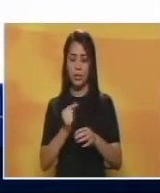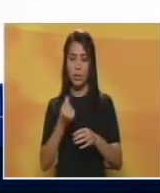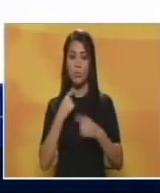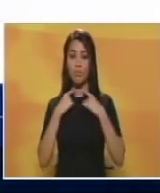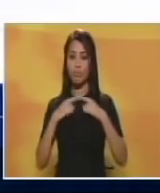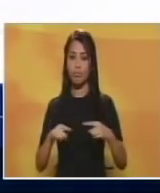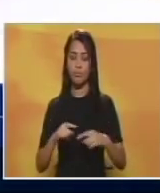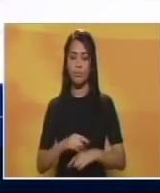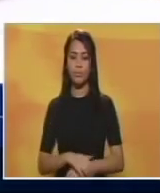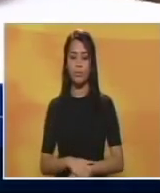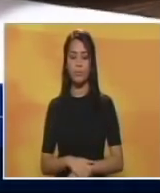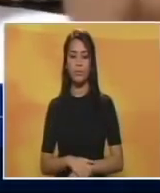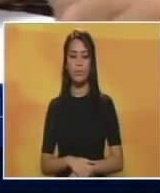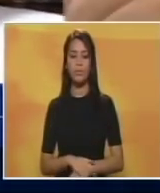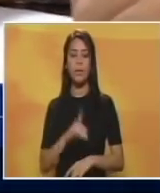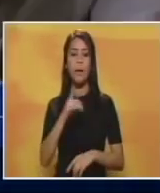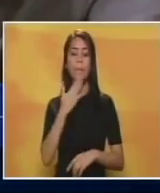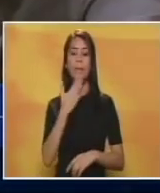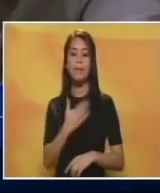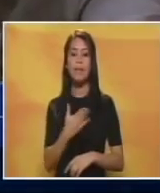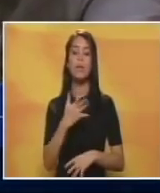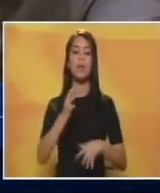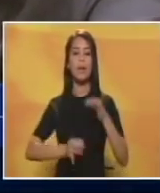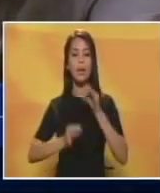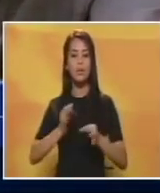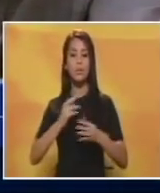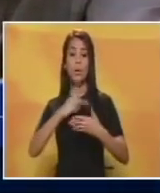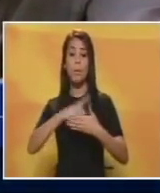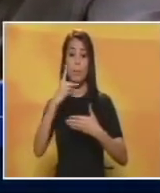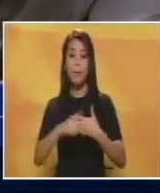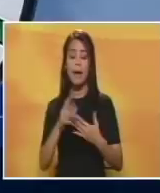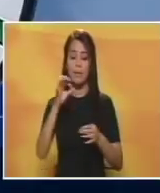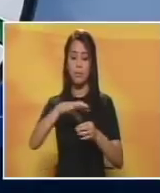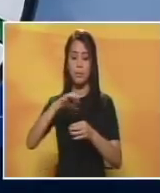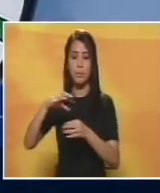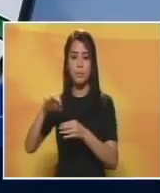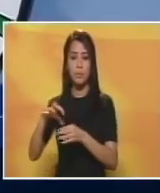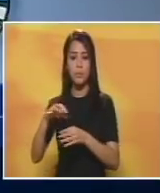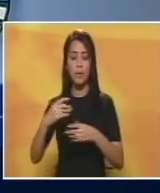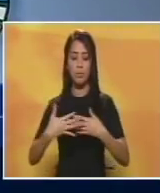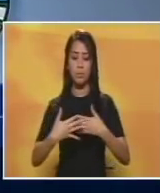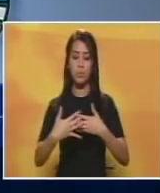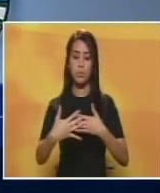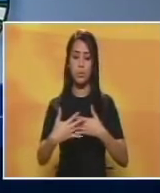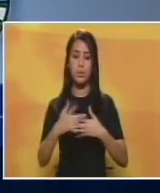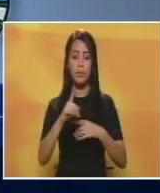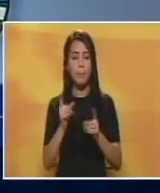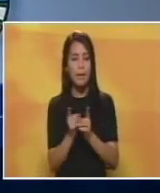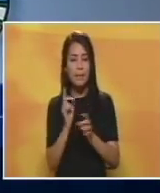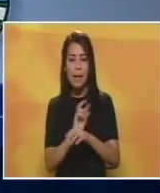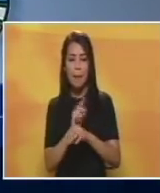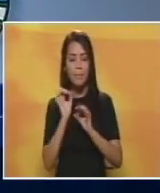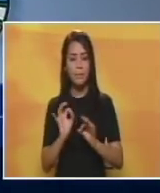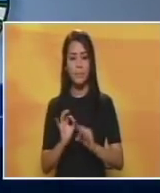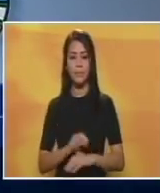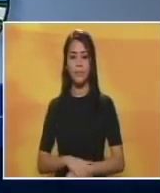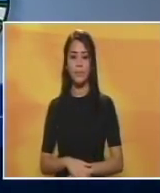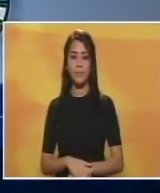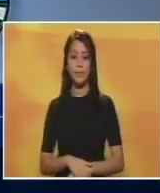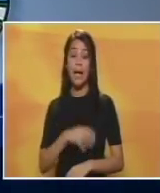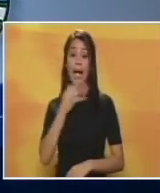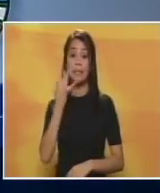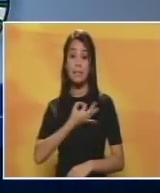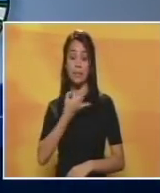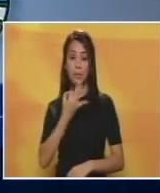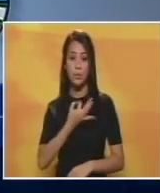pérdidas. Instaron al Ejecutivo a planificar planes de siembra a mediano y largo plazo para dejar paulatinamente las importaciones. Aseguraron